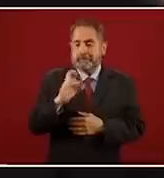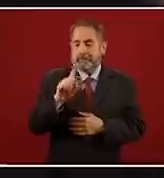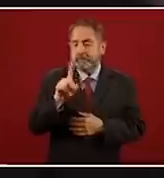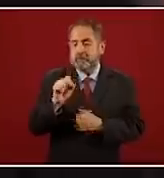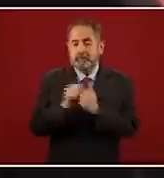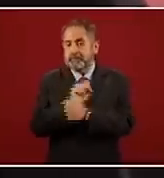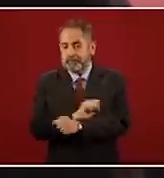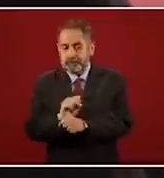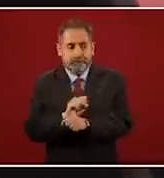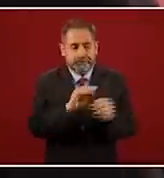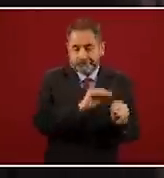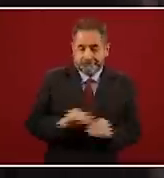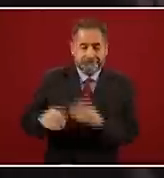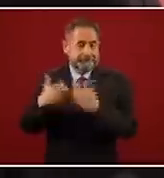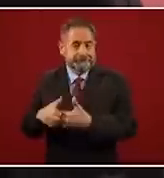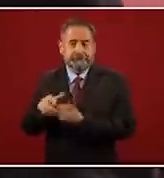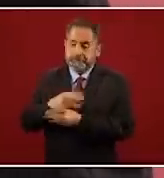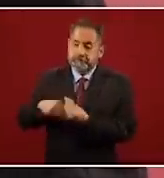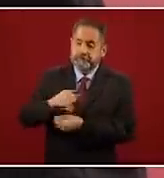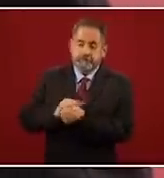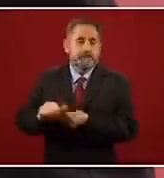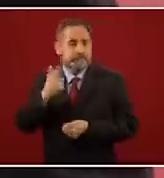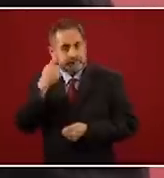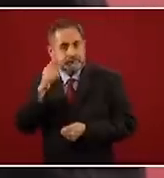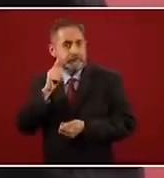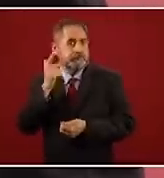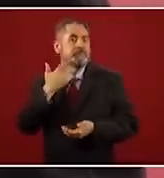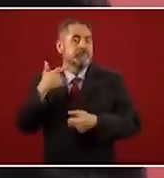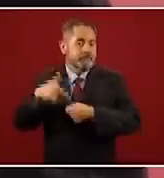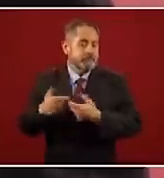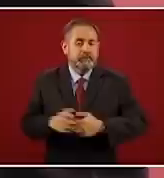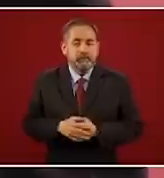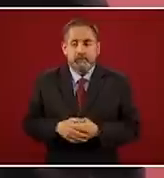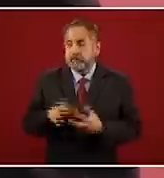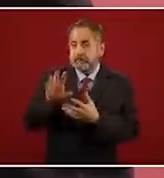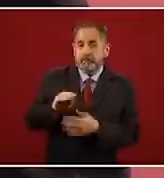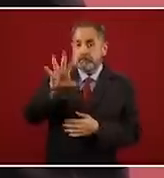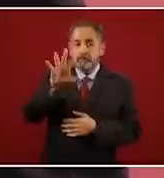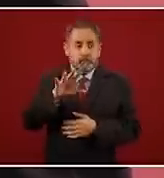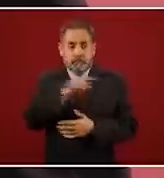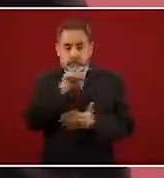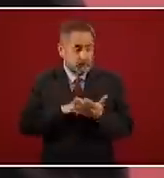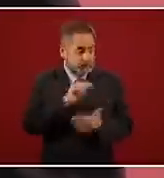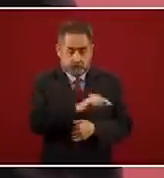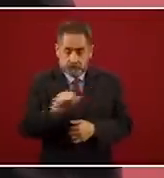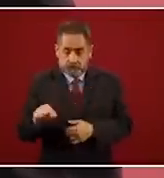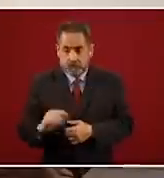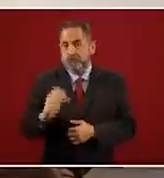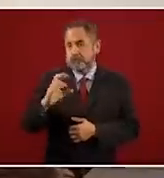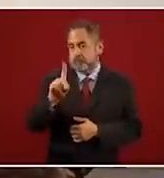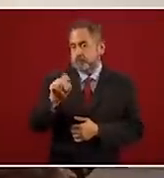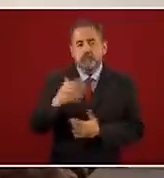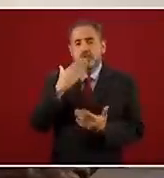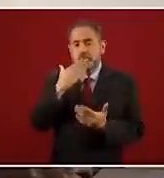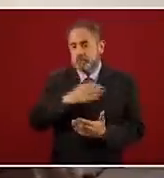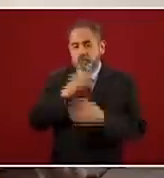Entonces, todos estos campos que estamos viendo aquí, en su mayoría, 95% de ellos, es crudo ligero, lo cual es una muy buena noticia. Es